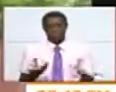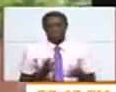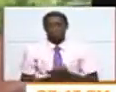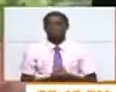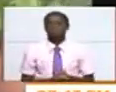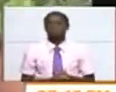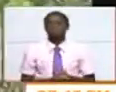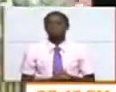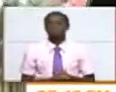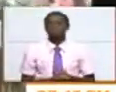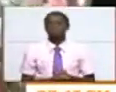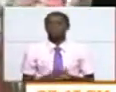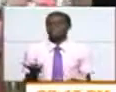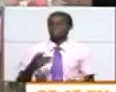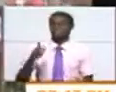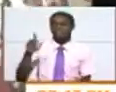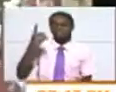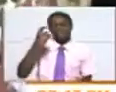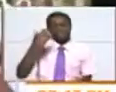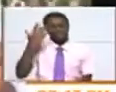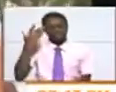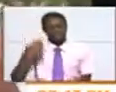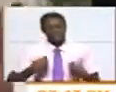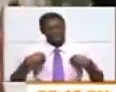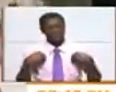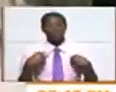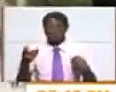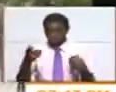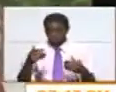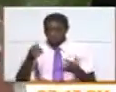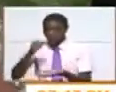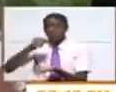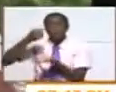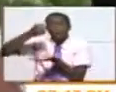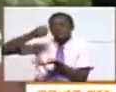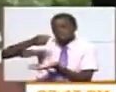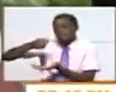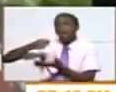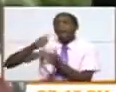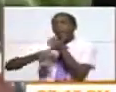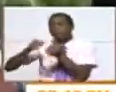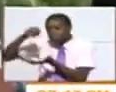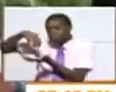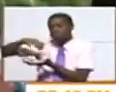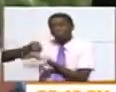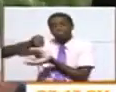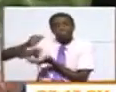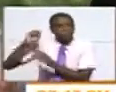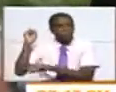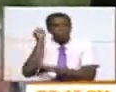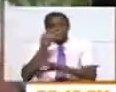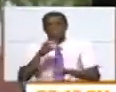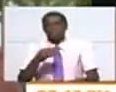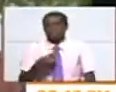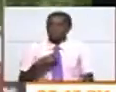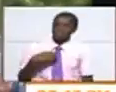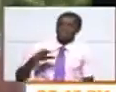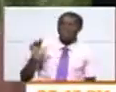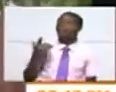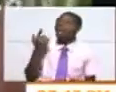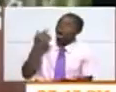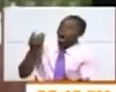Llénalo de mierda para que sea serio, ¿no? ¿Lanzaría bolsas de excremento? No lo haría, pero sí sería fino de cómo lo llevo. ¿No lo